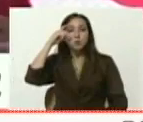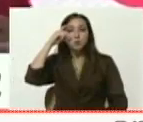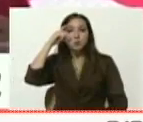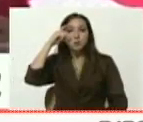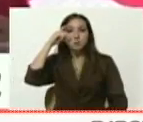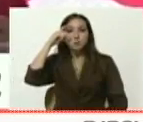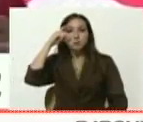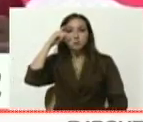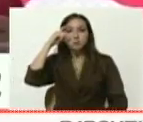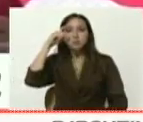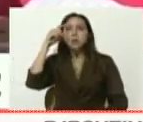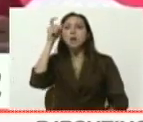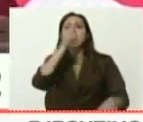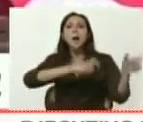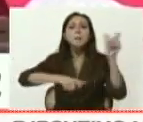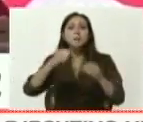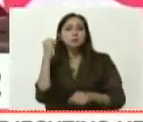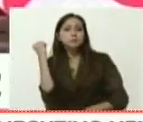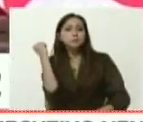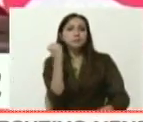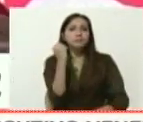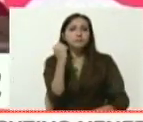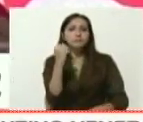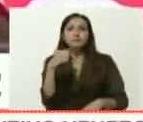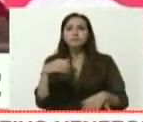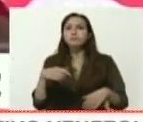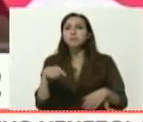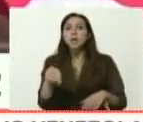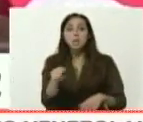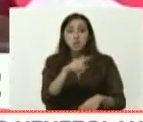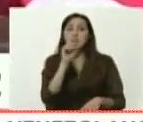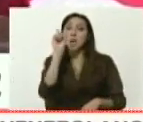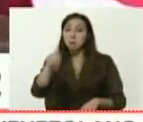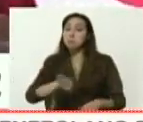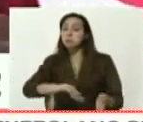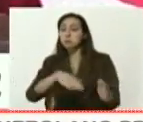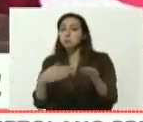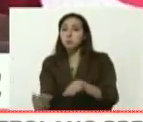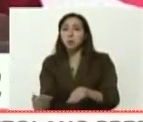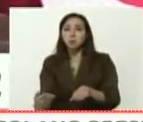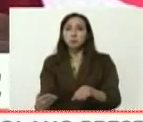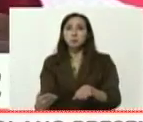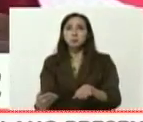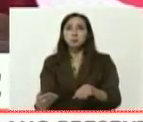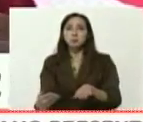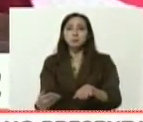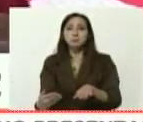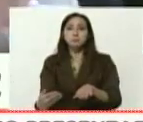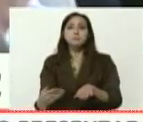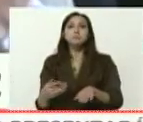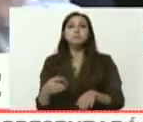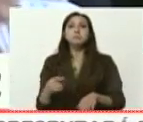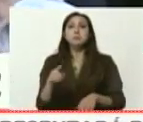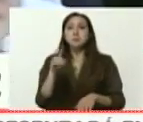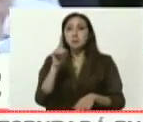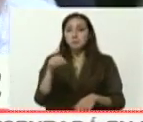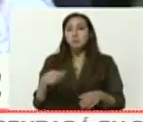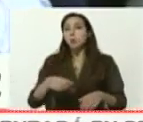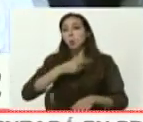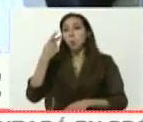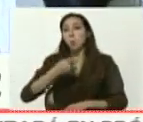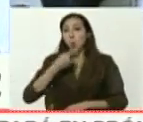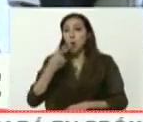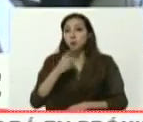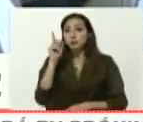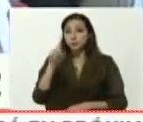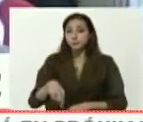Sus asesinos intelectuales y materiales están muertos o en el ostracismo político. Y